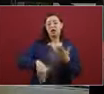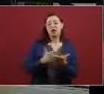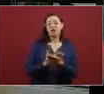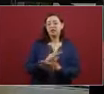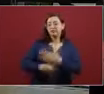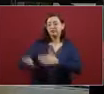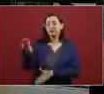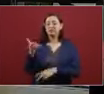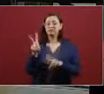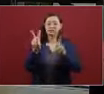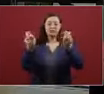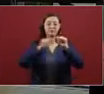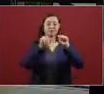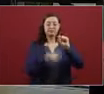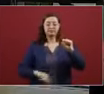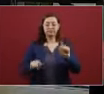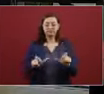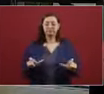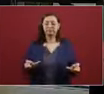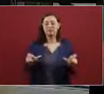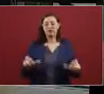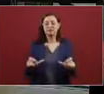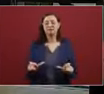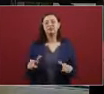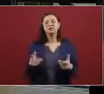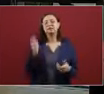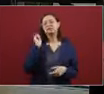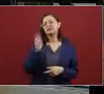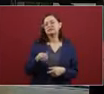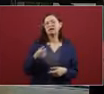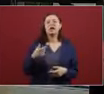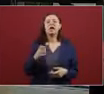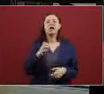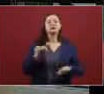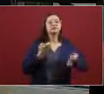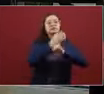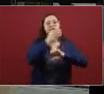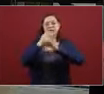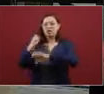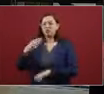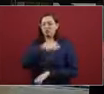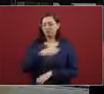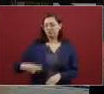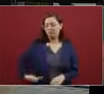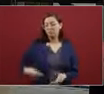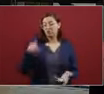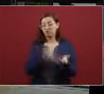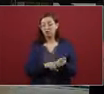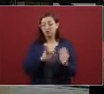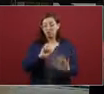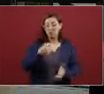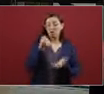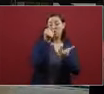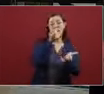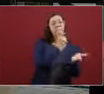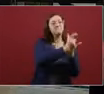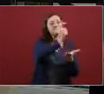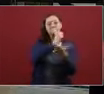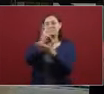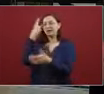sobre la Guardia Nacional, donde propone que estados y municipios paguen servicios de la Guardia Nacional. Hay un problema serio porque los